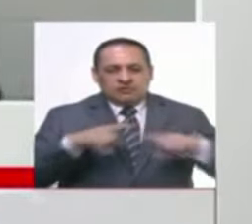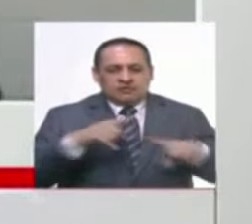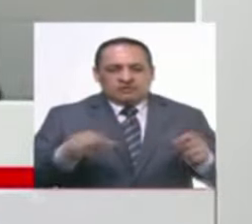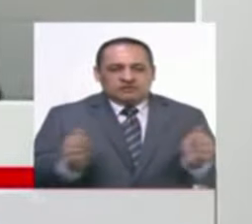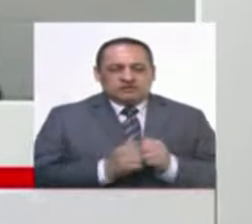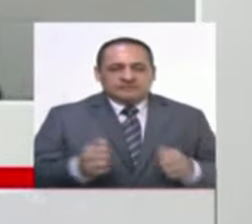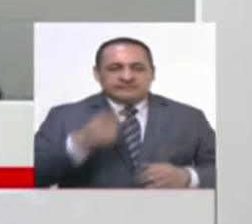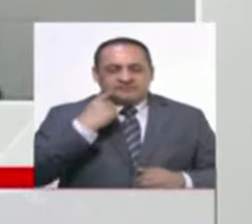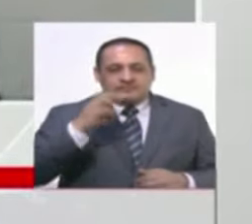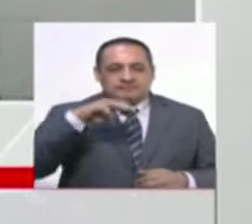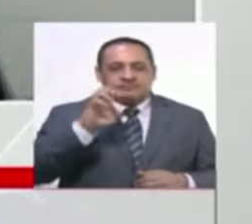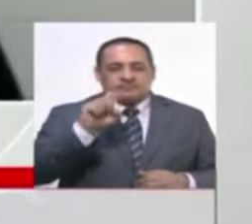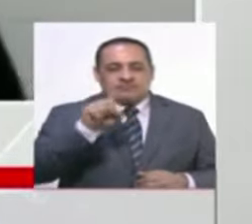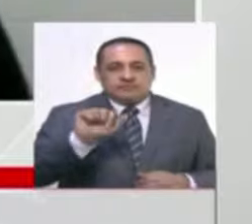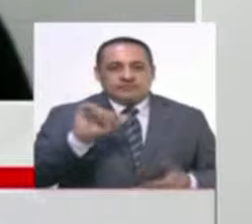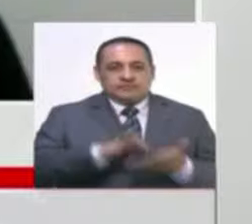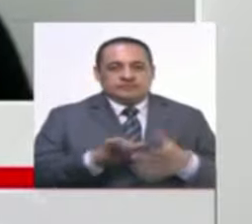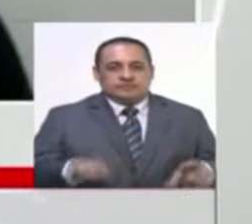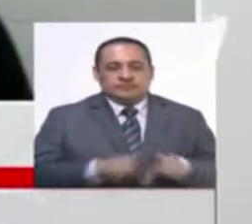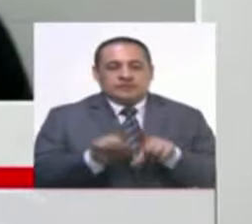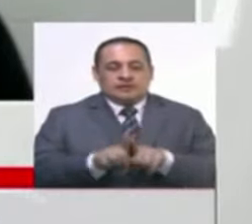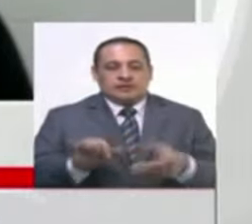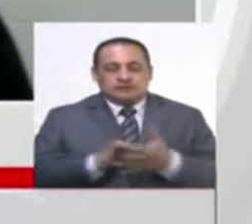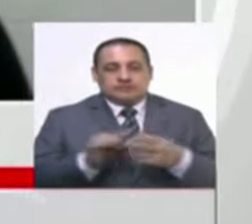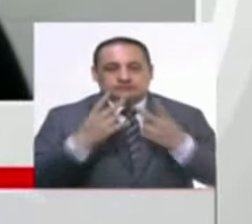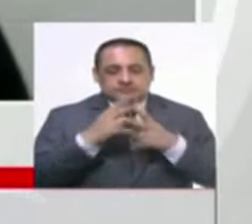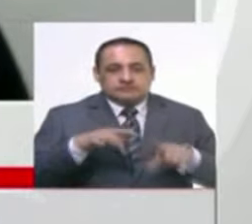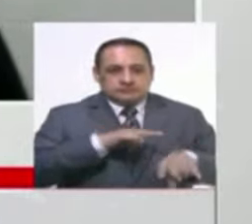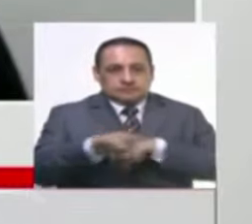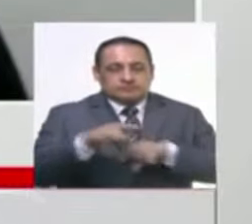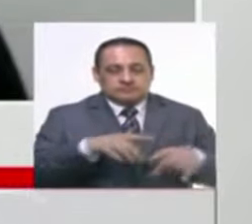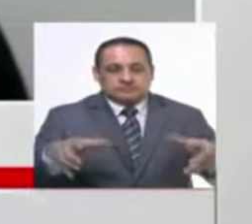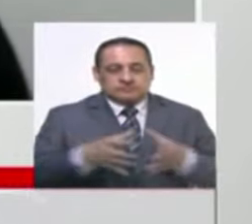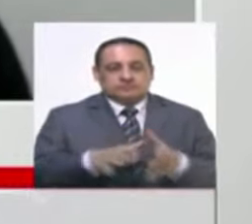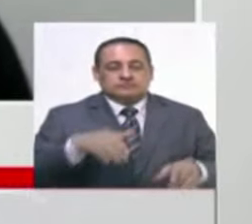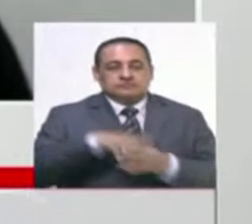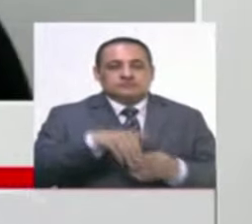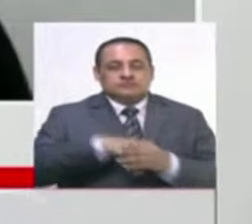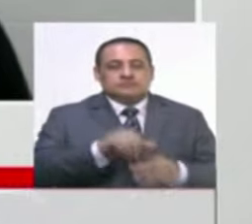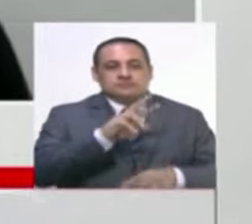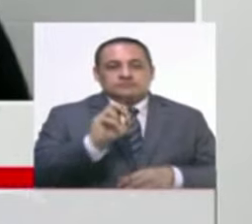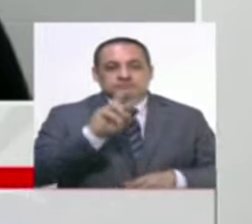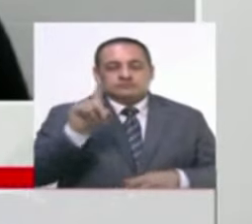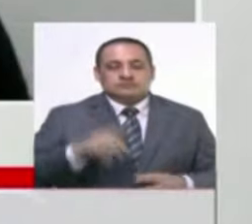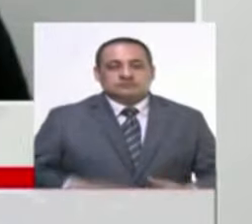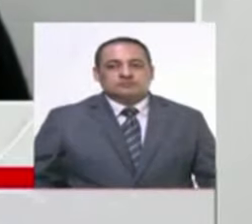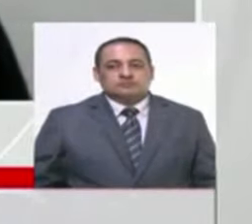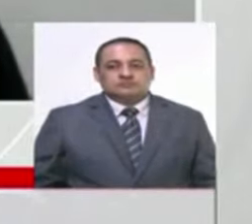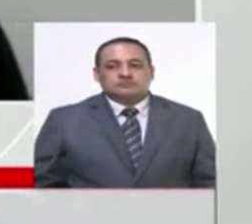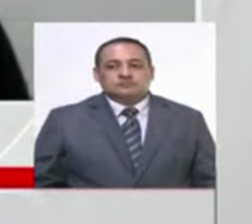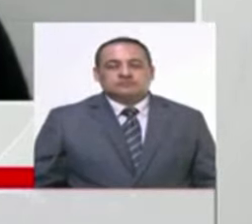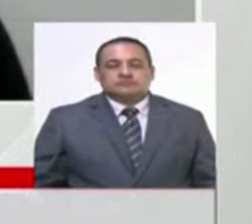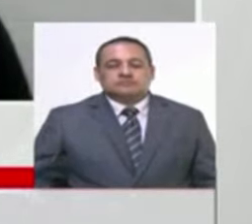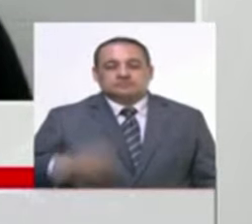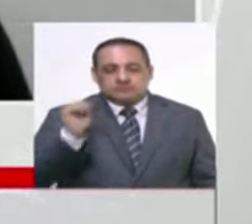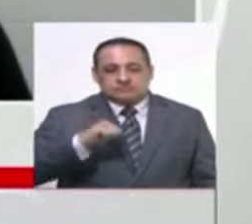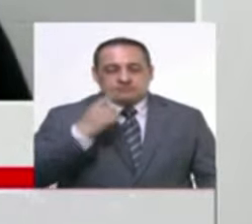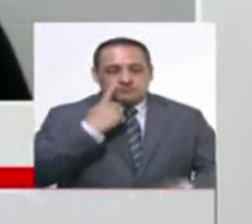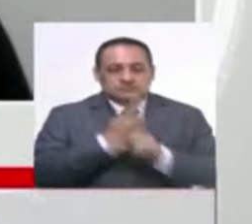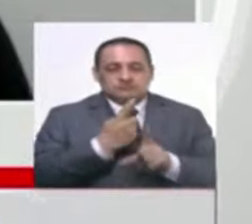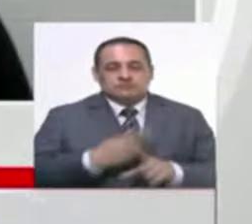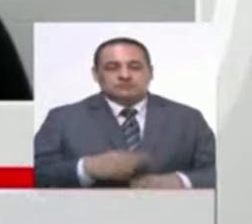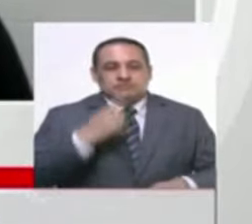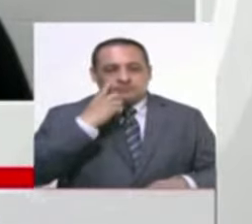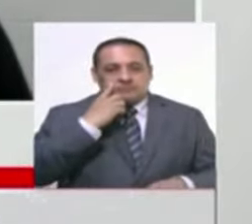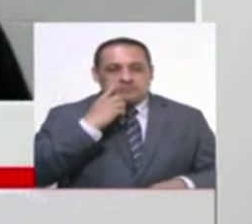con Vladimir Mesa para fraguar las elecciones del 2021. Directamente,